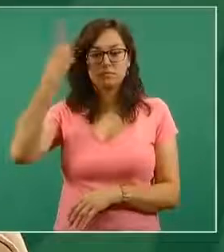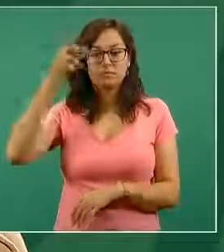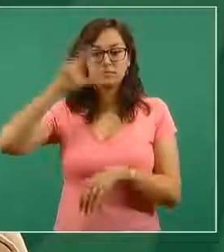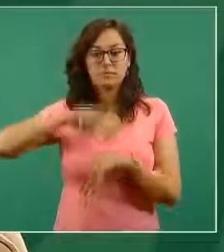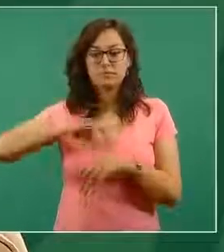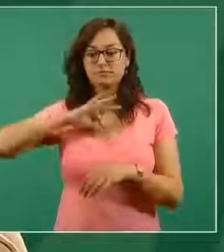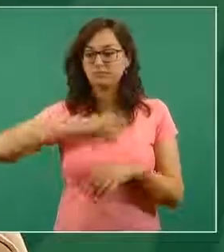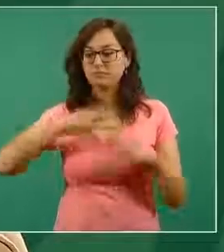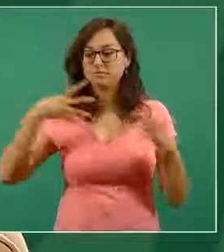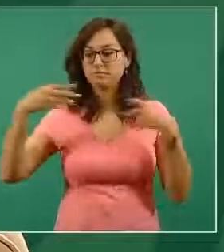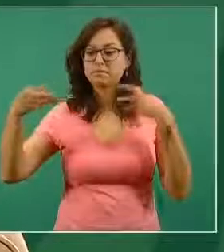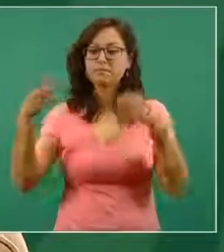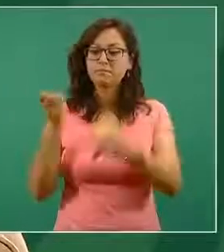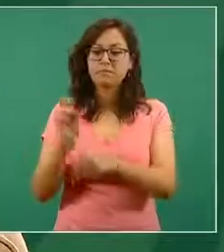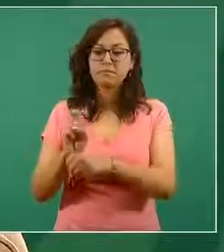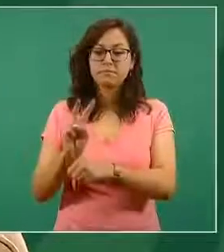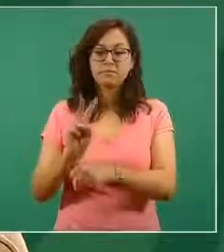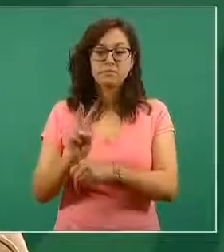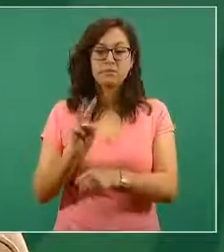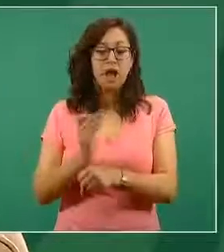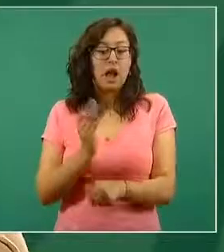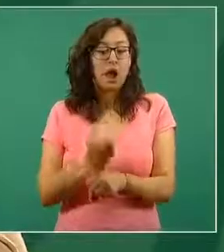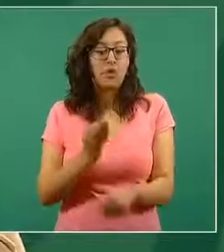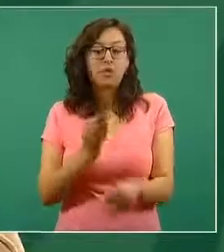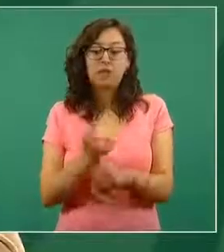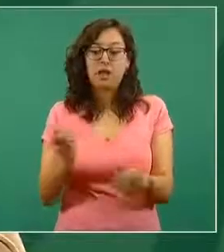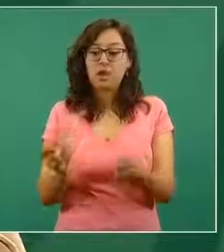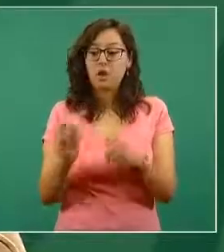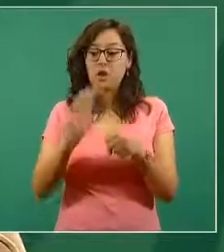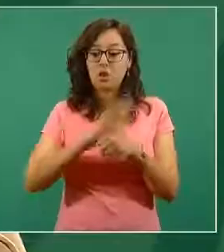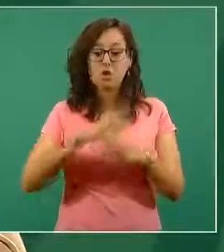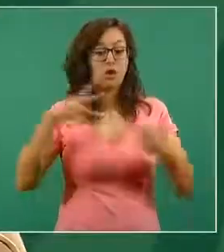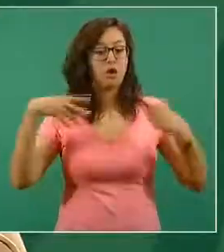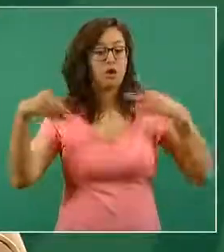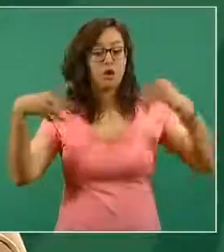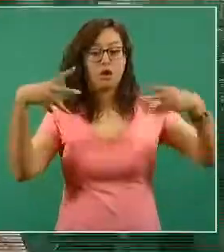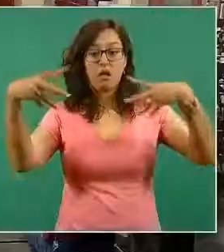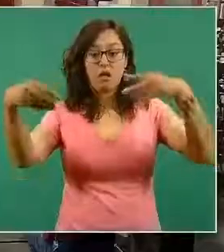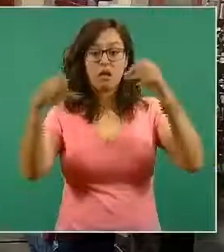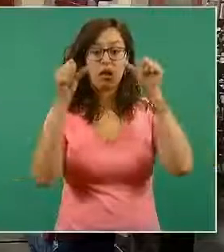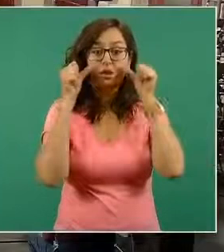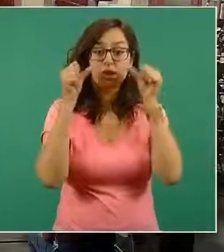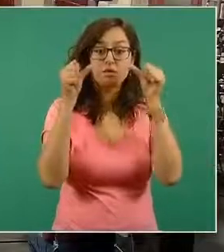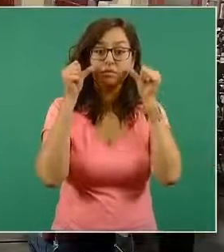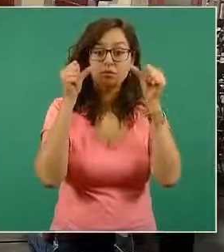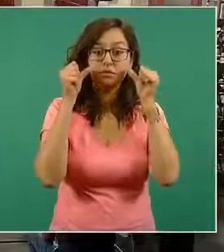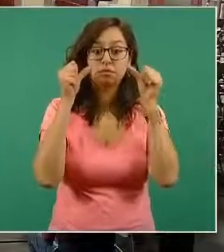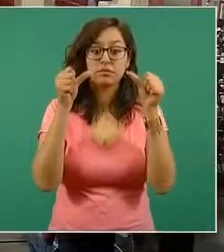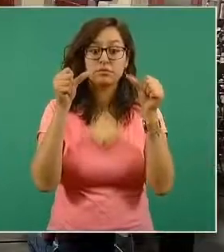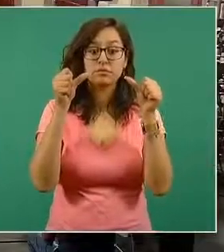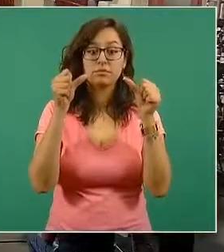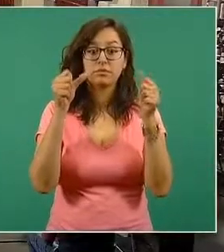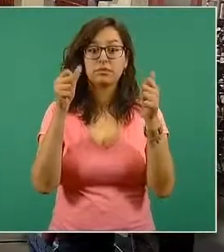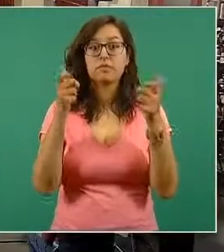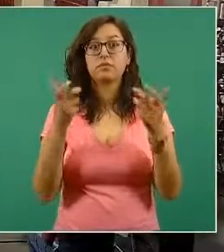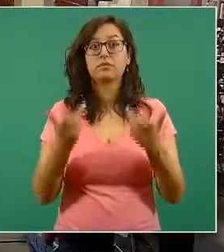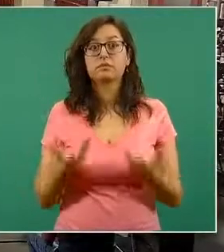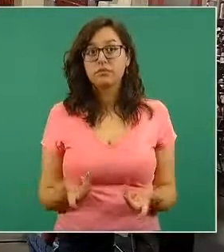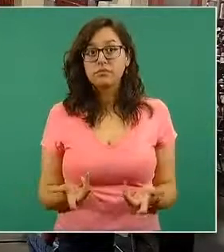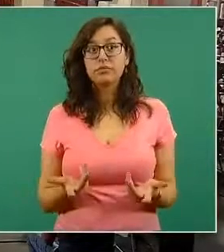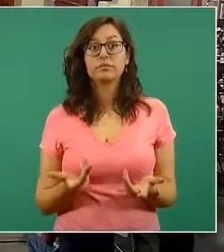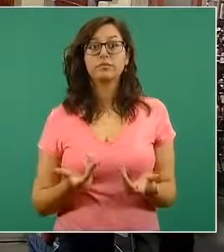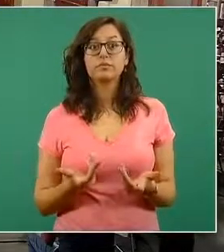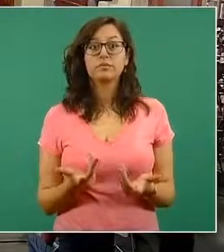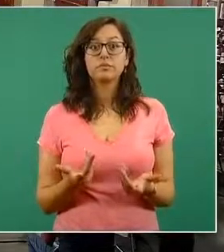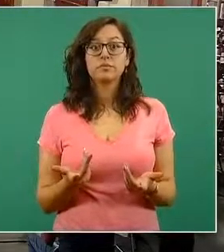que para la atención de esta pandemia en particular, más allá de las dimensiones